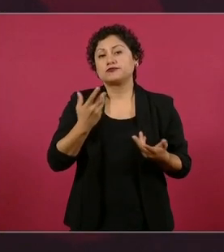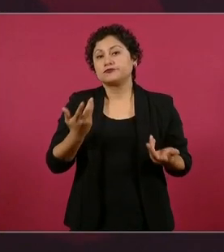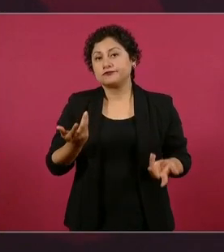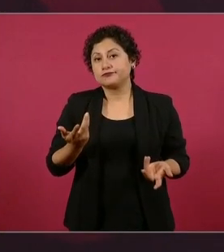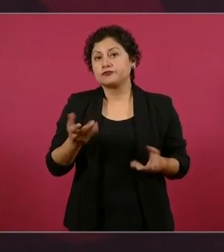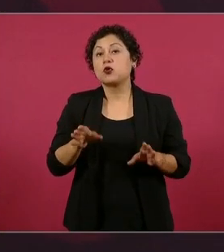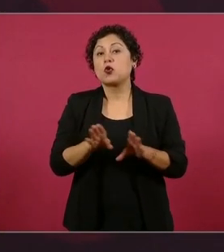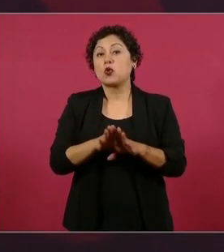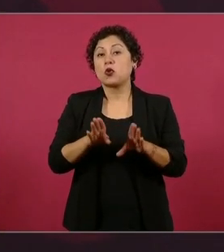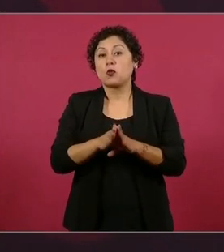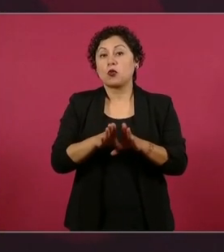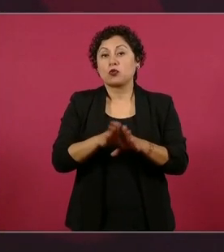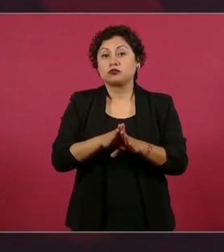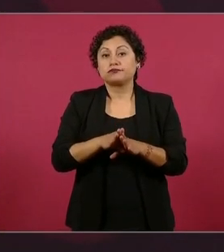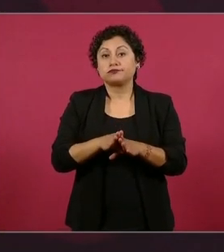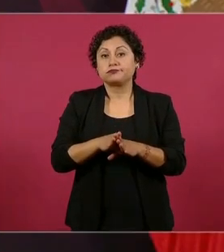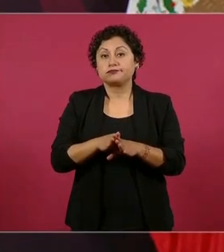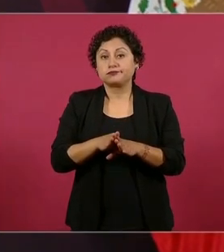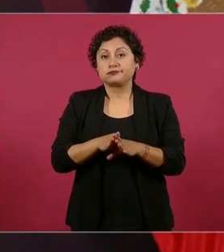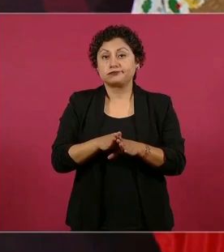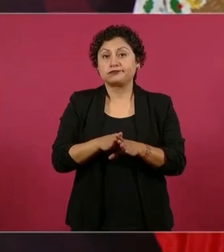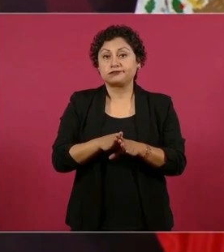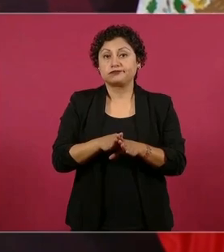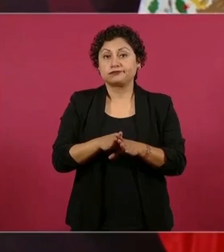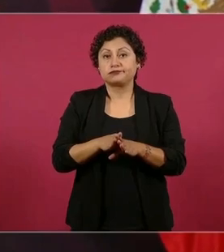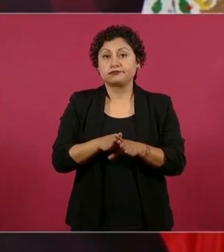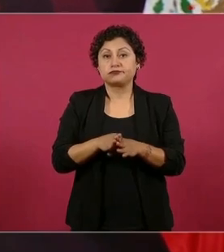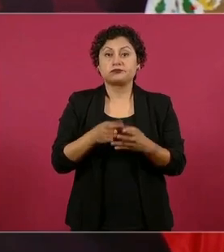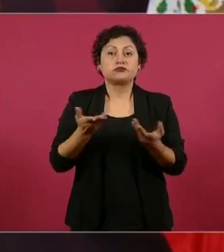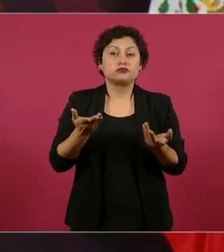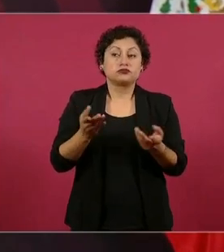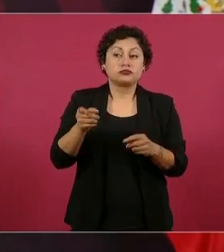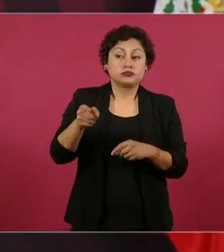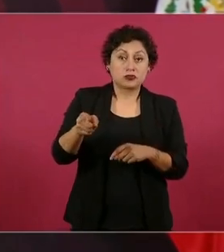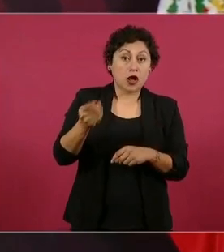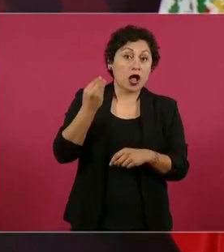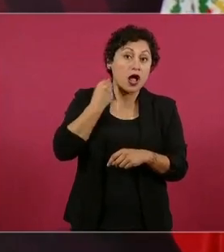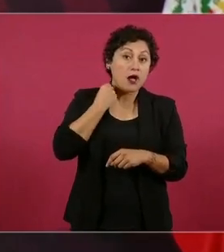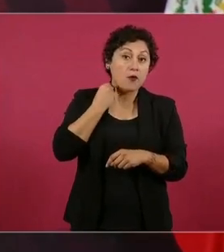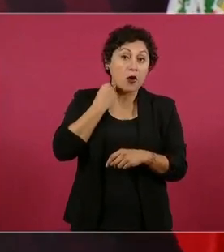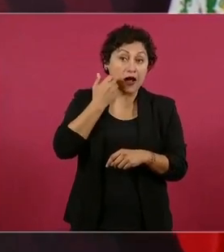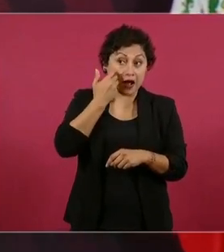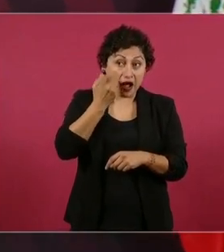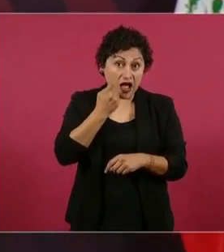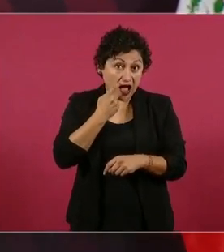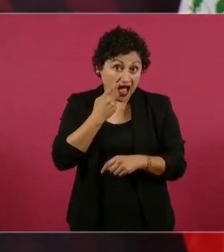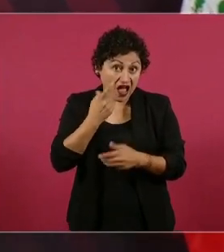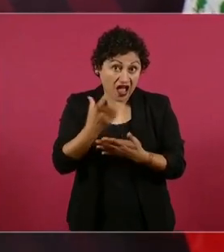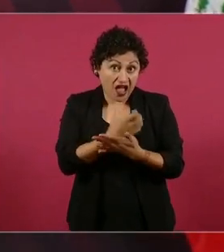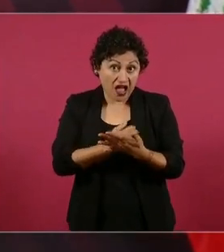de quienes buscan lucrar, porque entonces